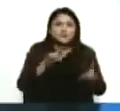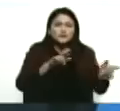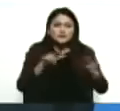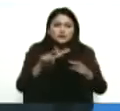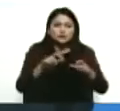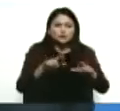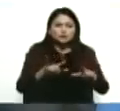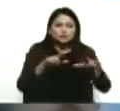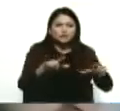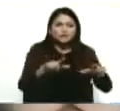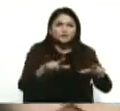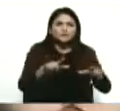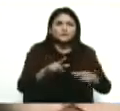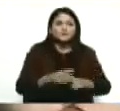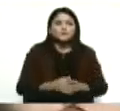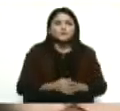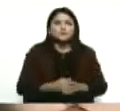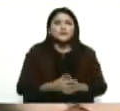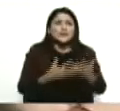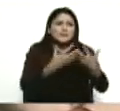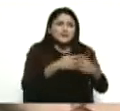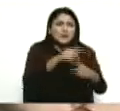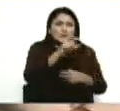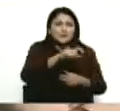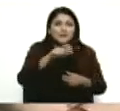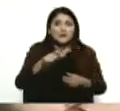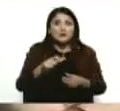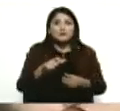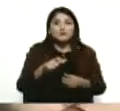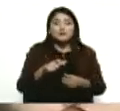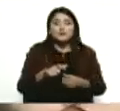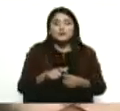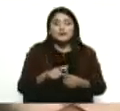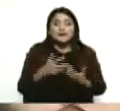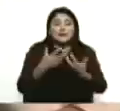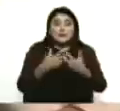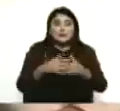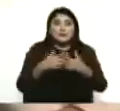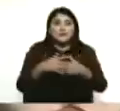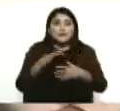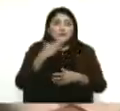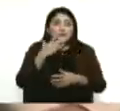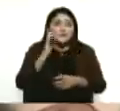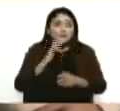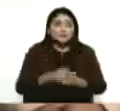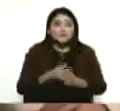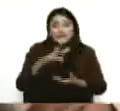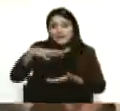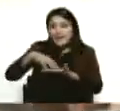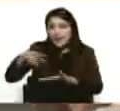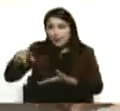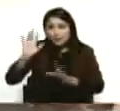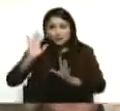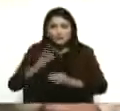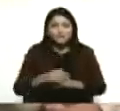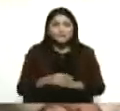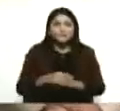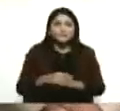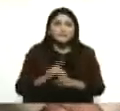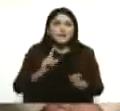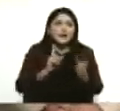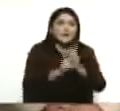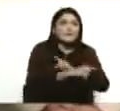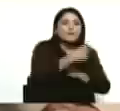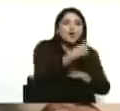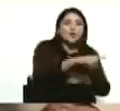eso nos lo decían muchos empresarios, un empresario que tenía una determinada actividad en un estado, entonces se mudaba o